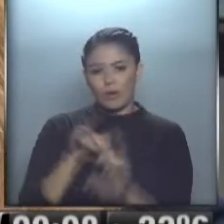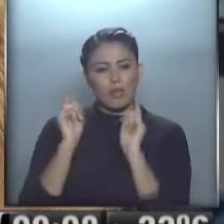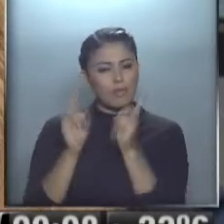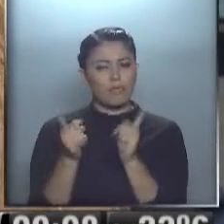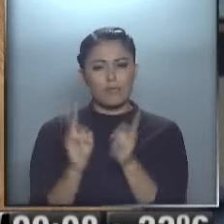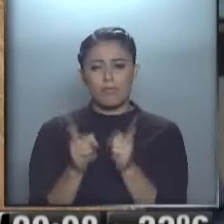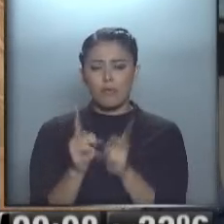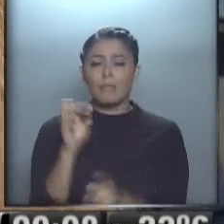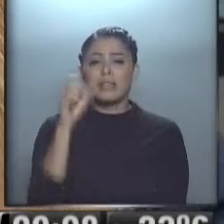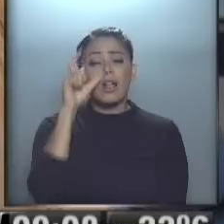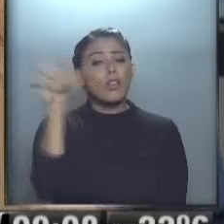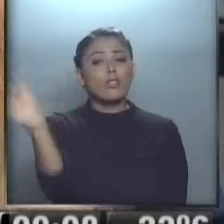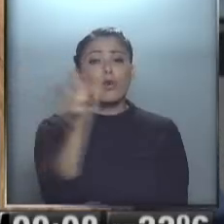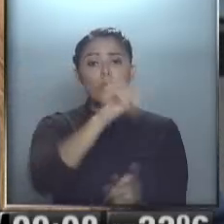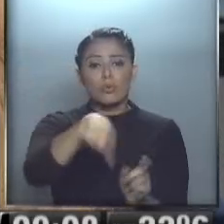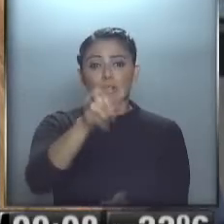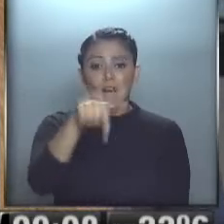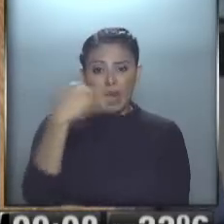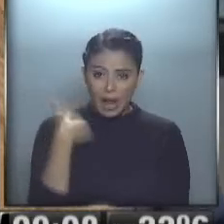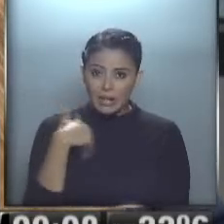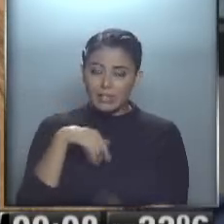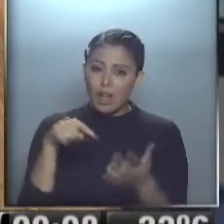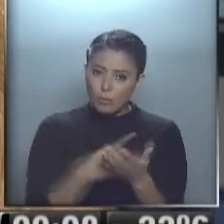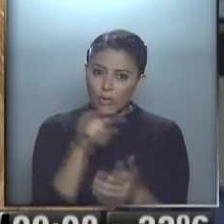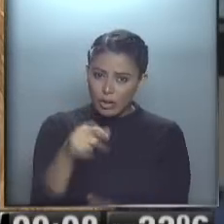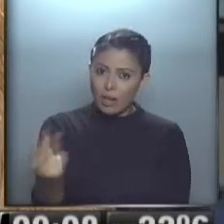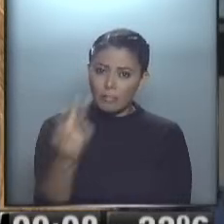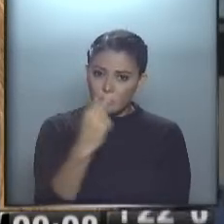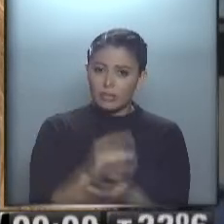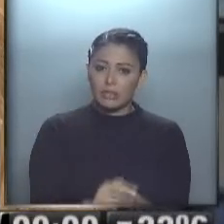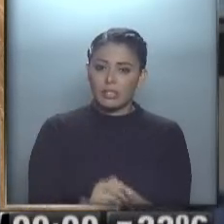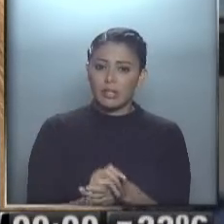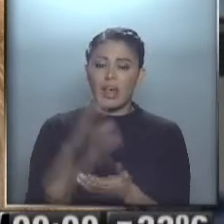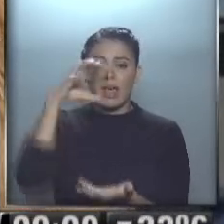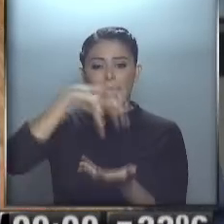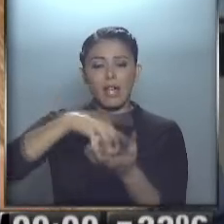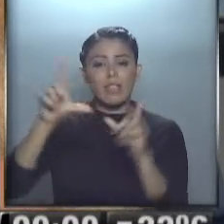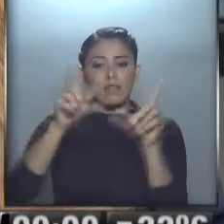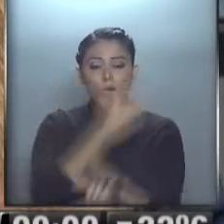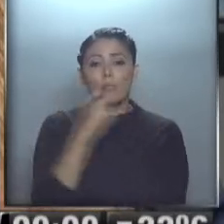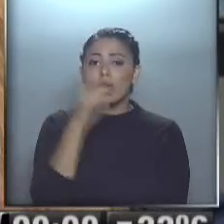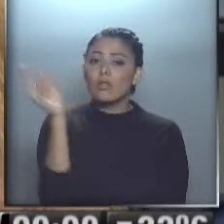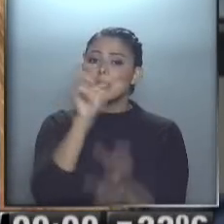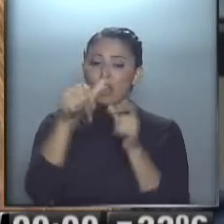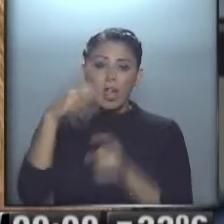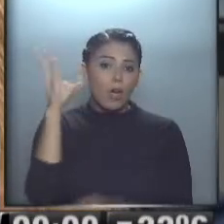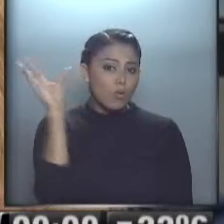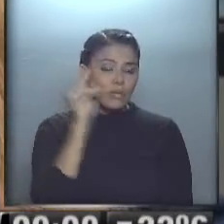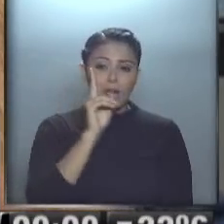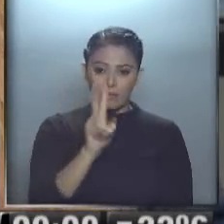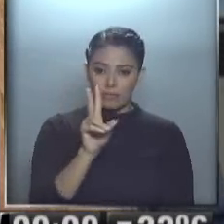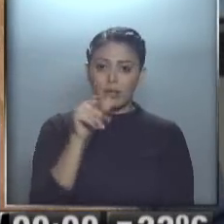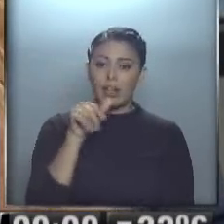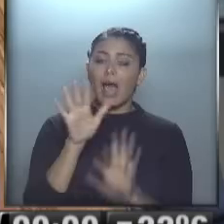Alejandro y a todos ustedes allí que están en Argentina en Buenos Aires en el estudio de la televisión pública nos están escuchando esta